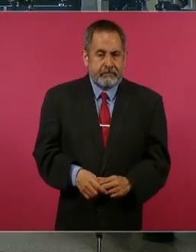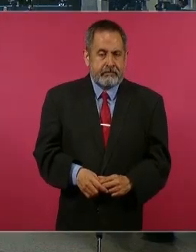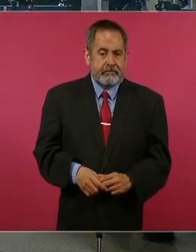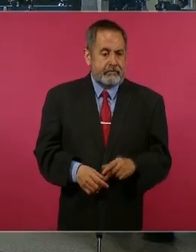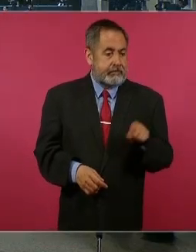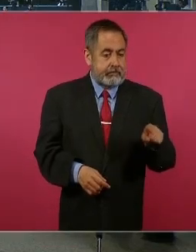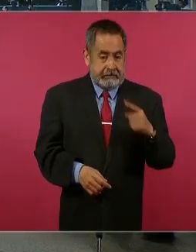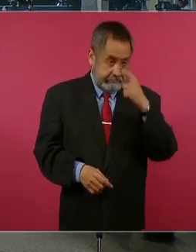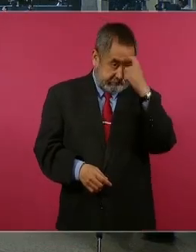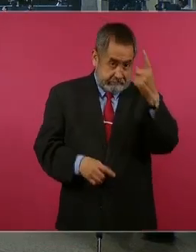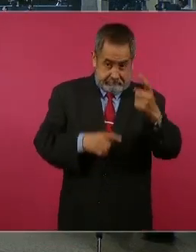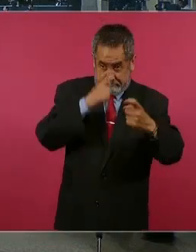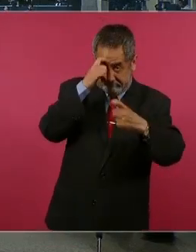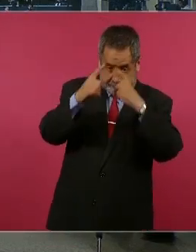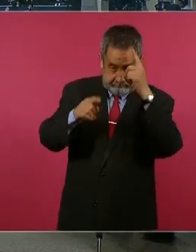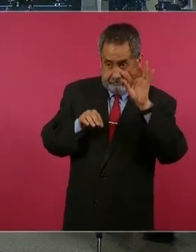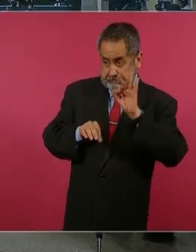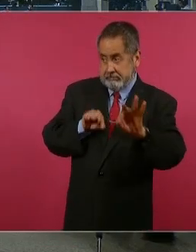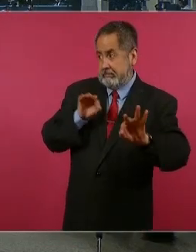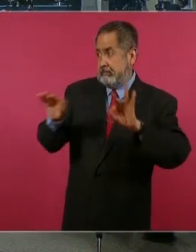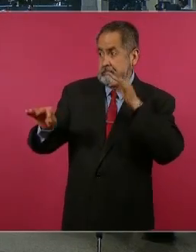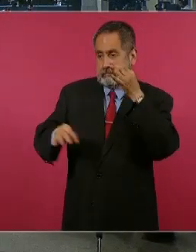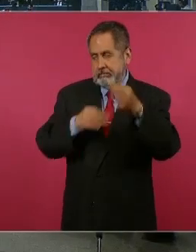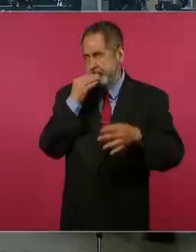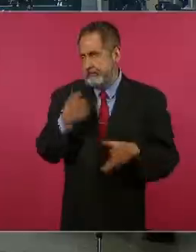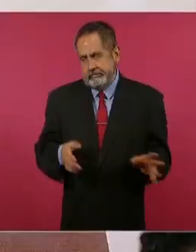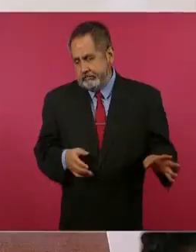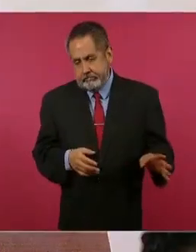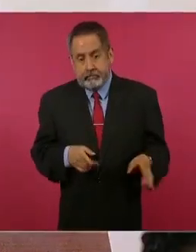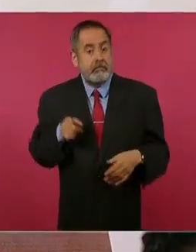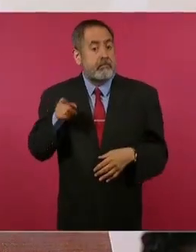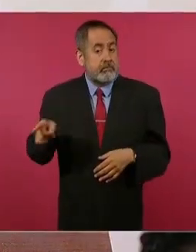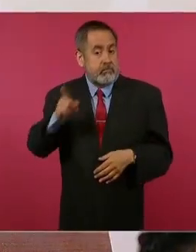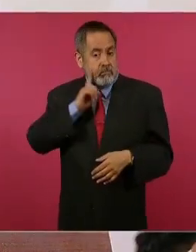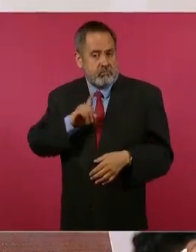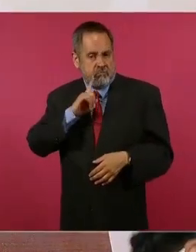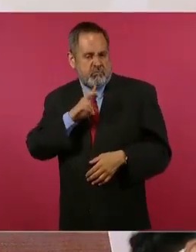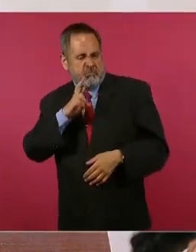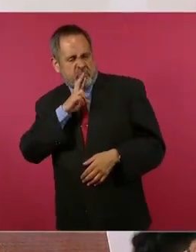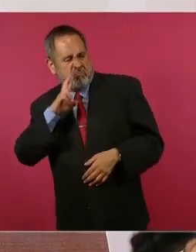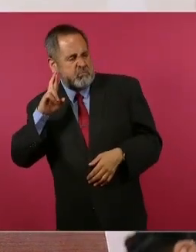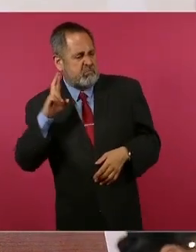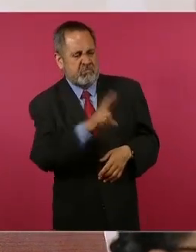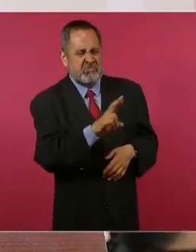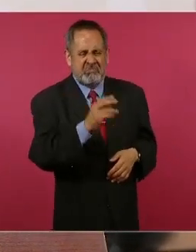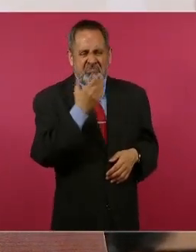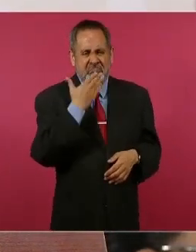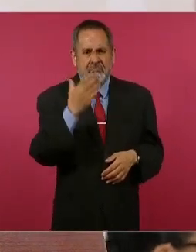inventando cosas, pero ella le contesta muy bien. pero así